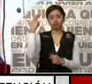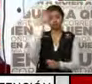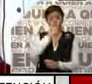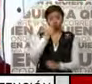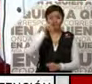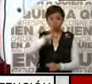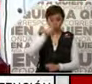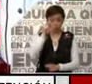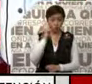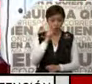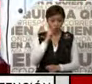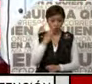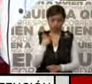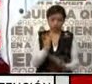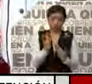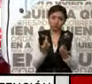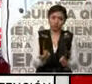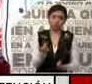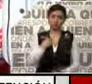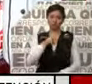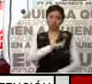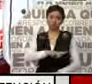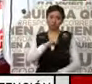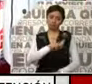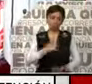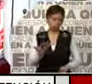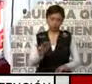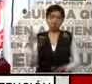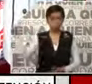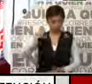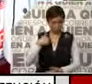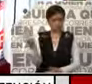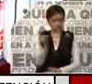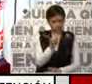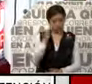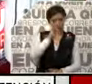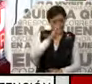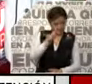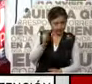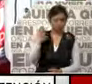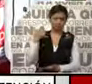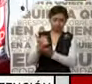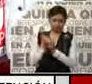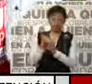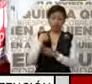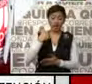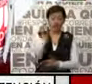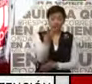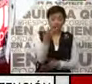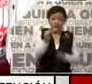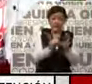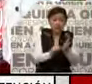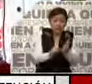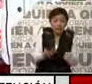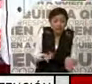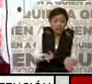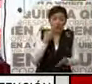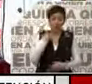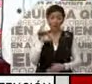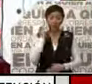recurso para poder hacerlo en un particular. Es por eso que está esperando la respuesta del ISSSTE, que son 3 meses los que le están dando para ver si el estudio